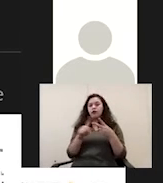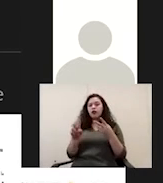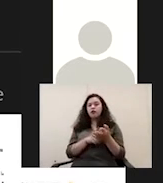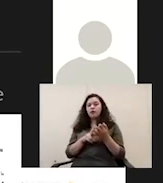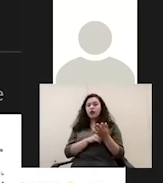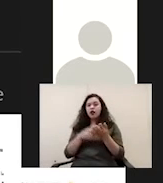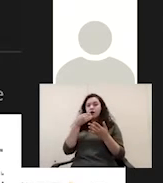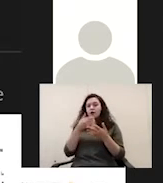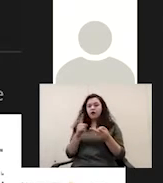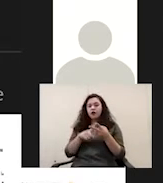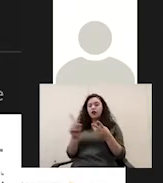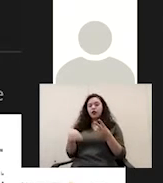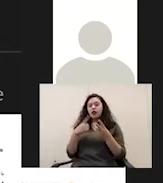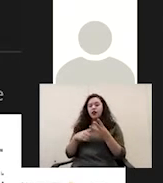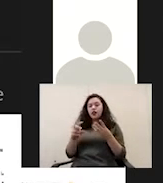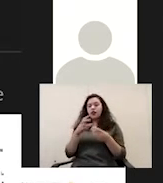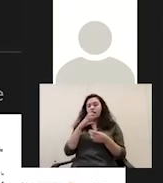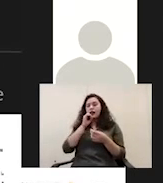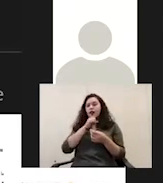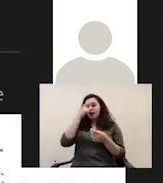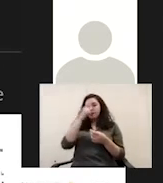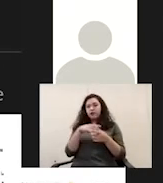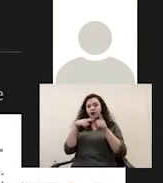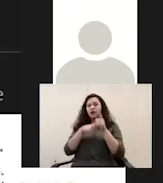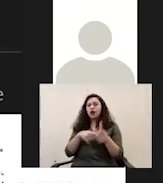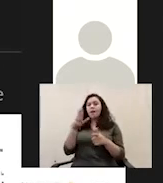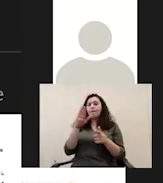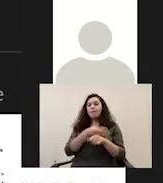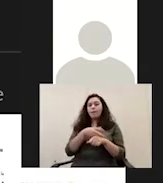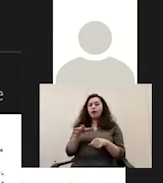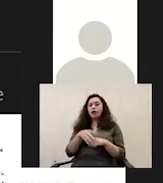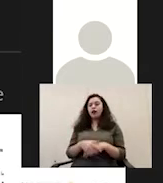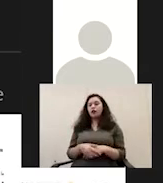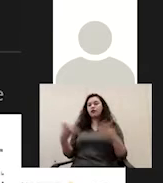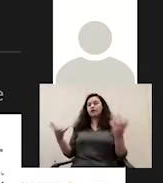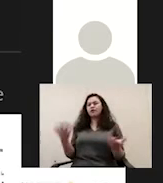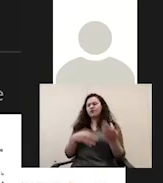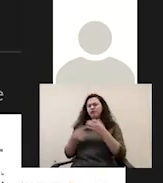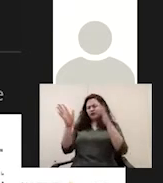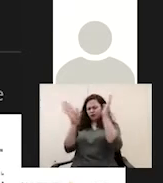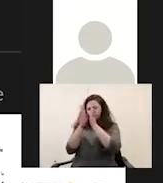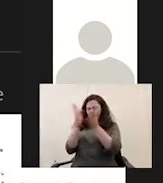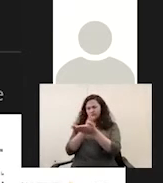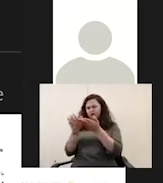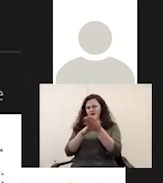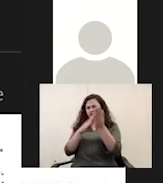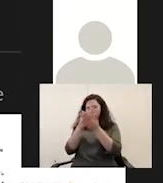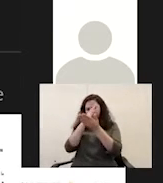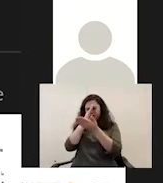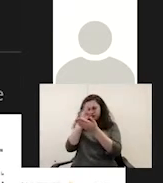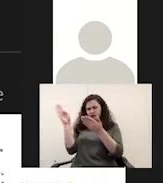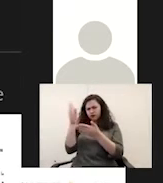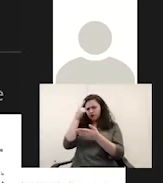orgánica, naranja para el plástico, y ya se ha empezado a hacer una cultura de separación para reciclaje de todos estos